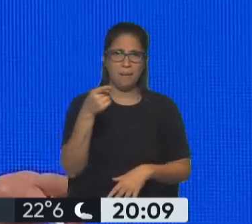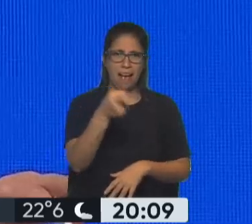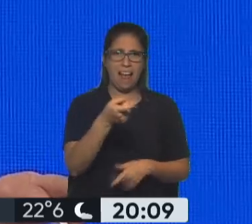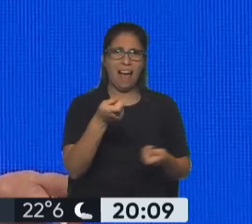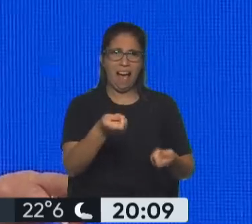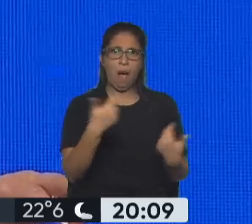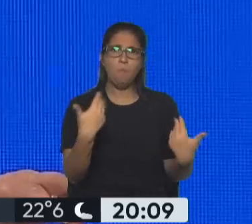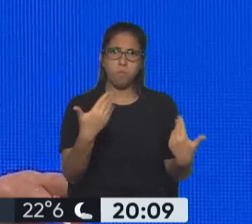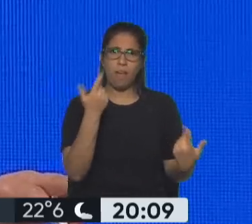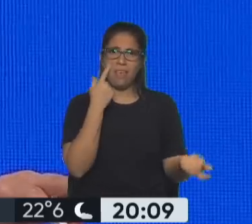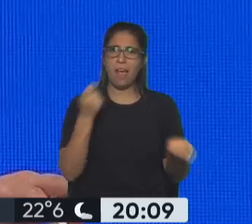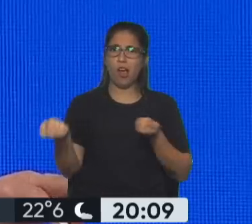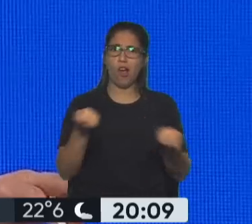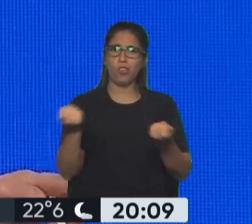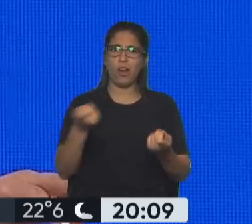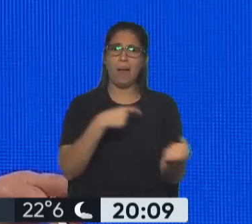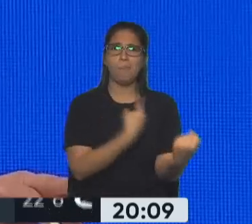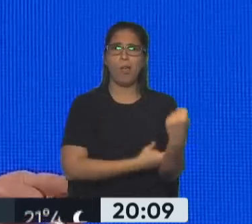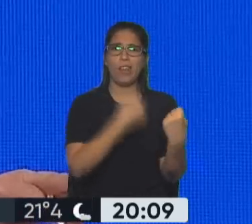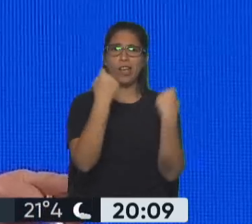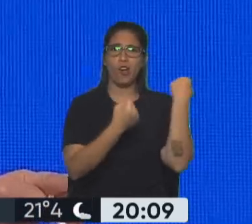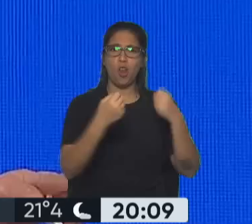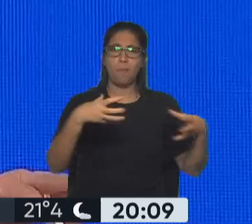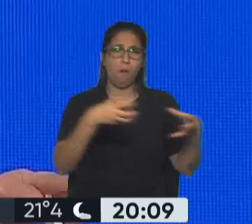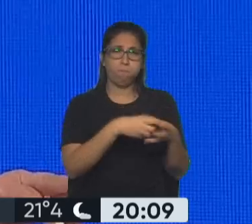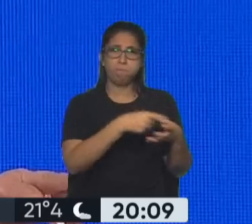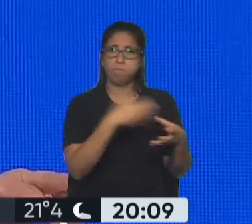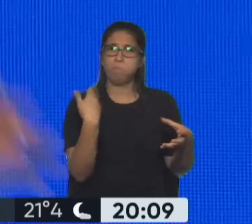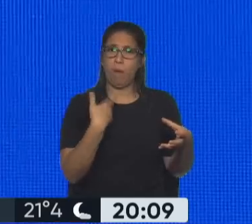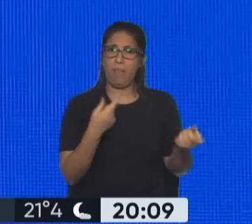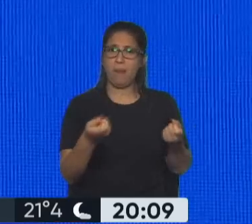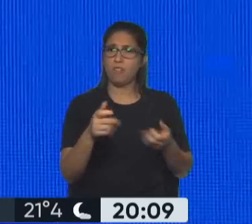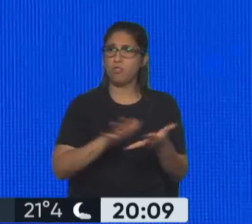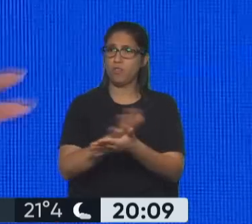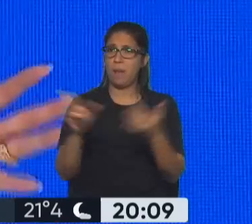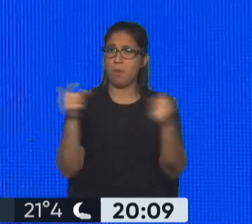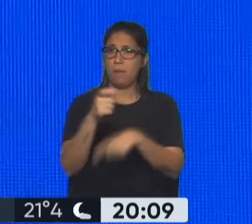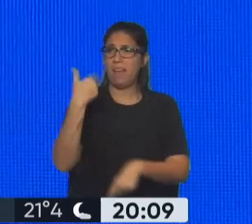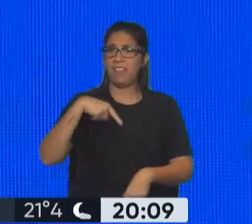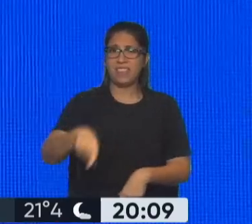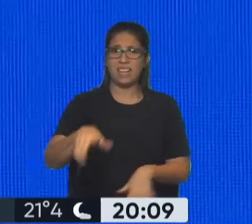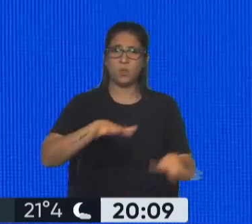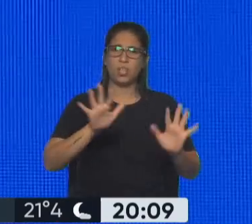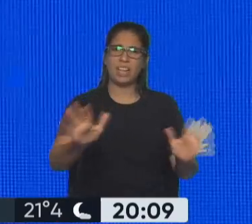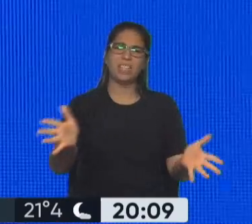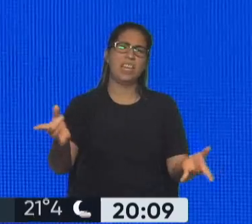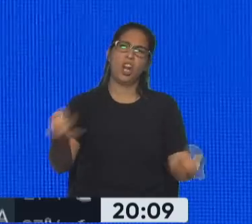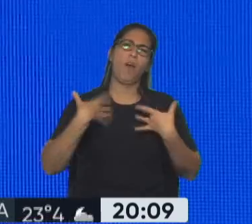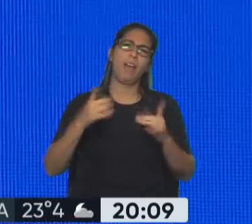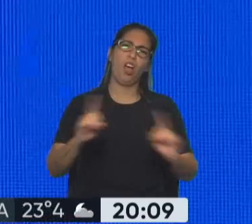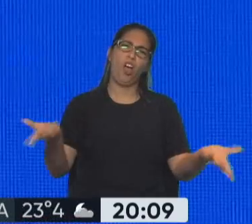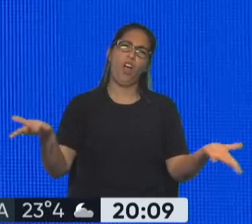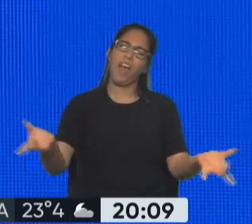a poder controlar lo que hace el poder económico concentrado y que van a solucionar los problemas de los argentinos en este estado de cosas? Que no me